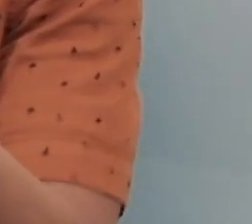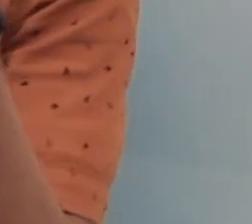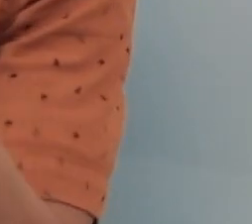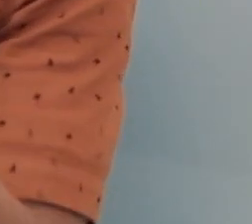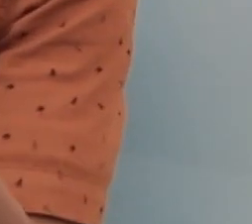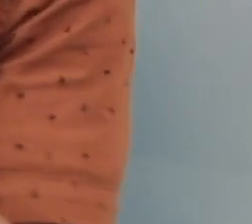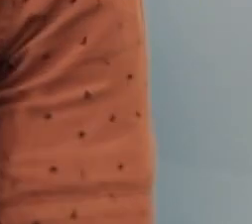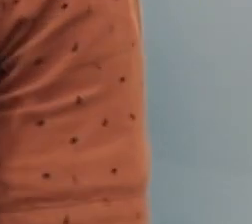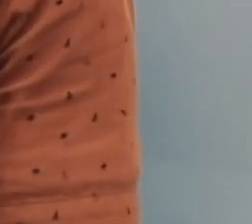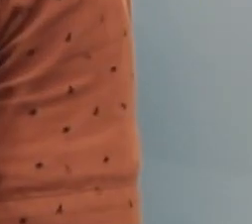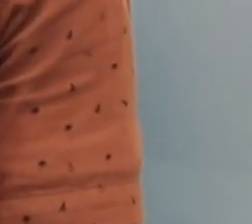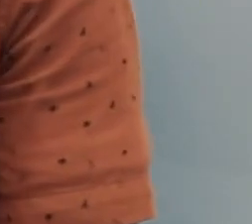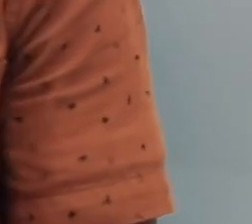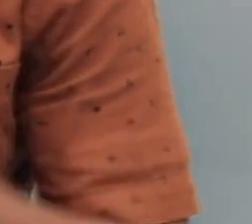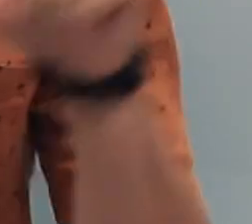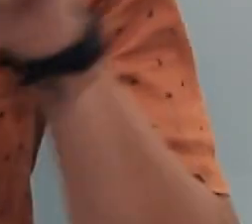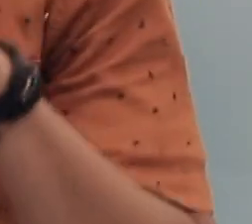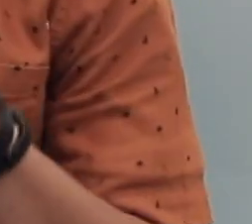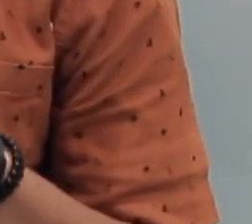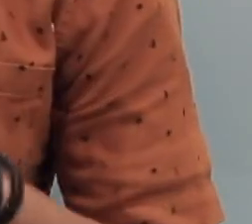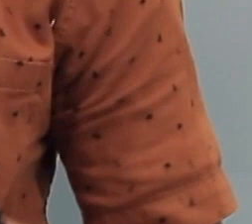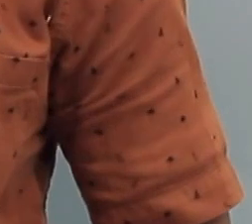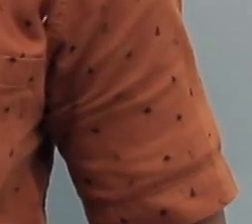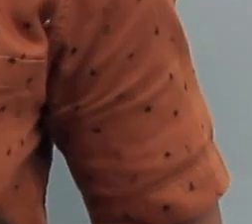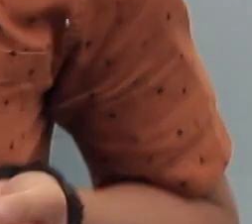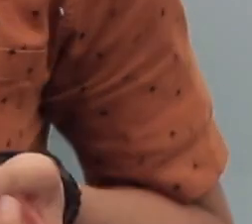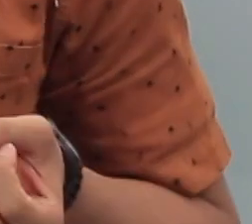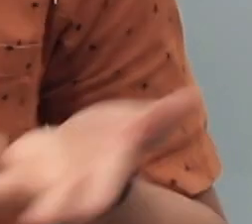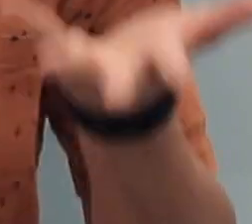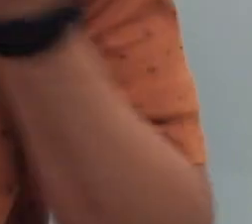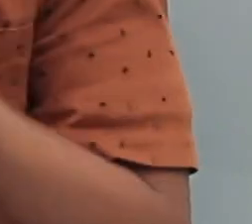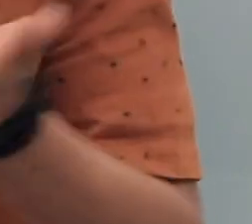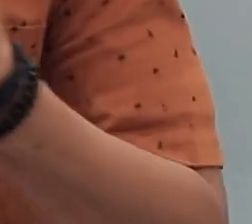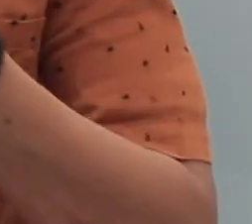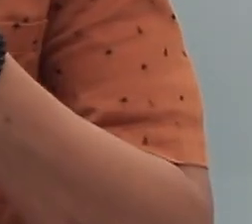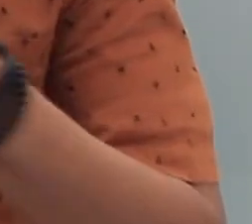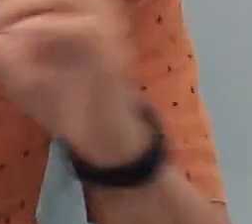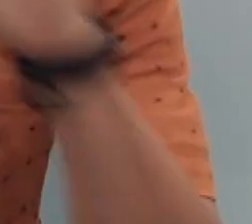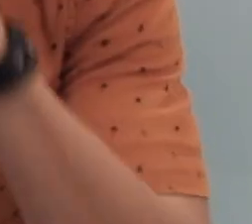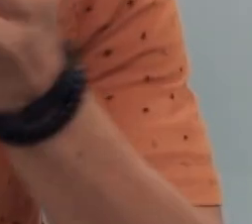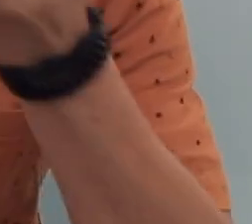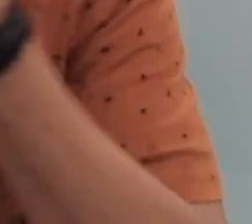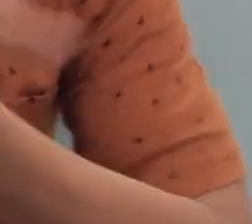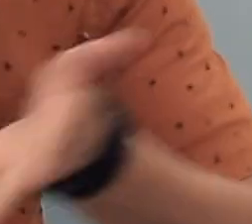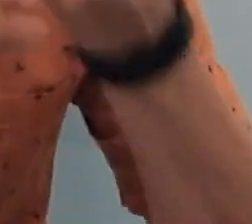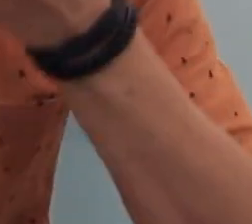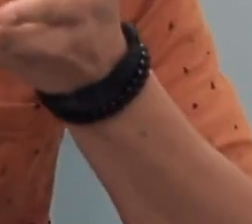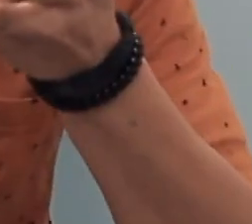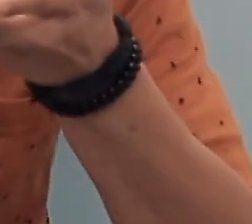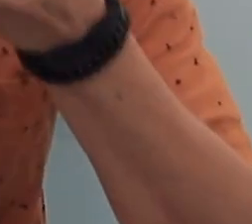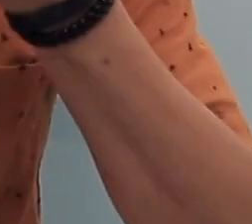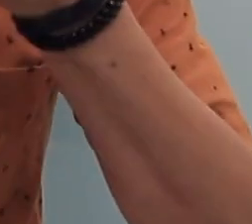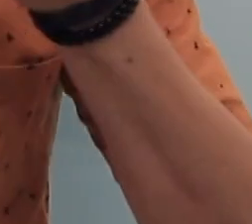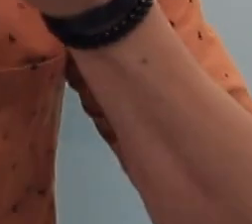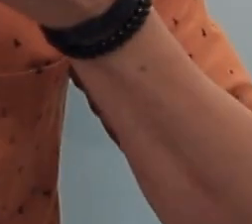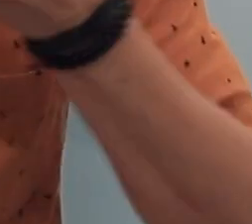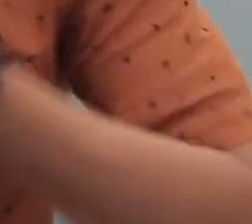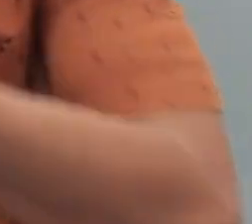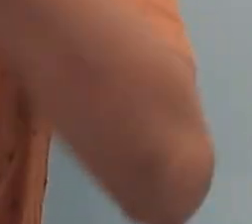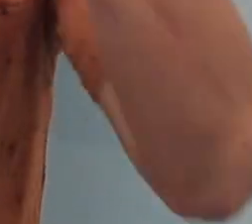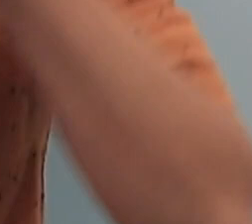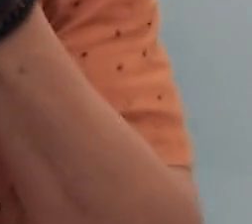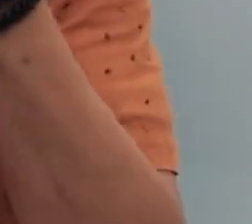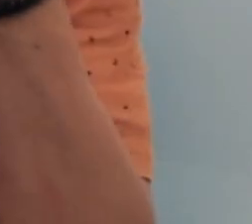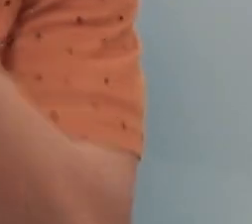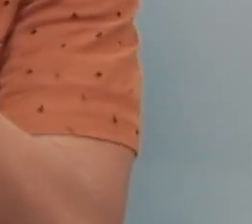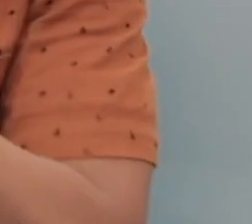ha constituido como una ventana de oportunidad para nuestros territorios generando una buena comunicación entre